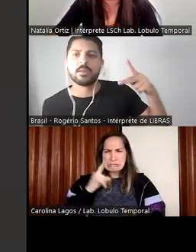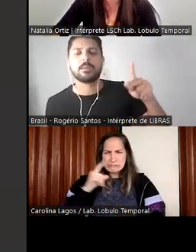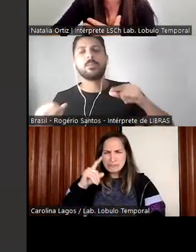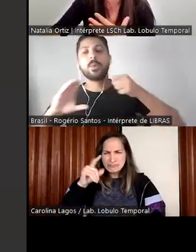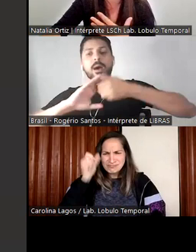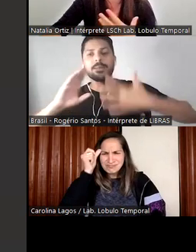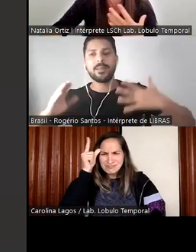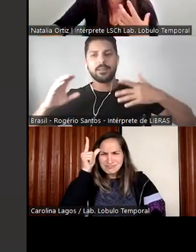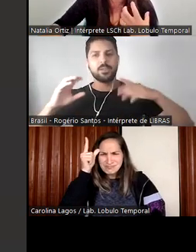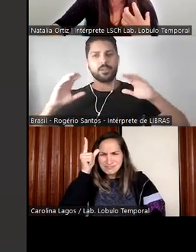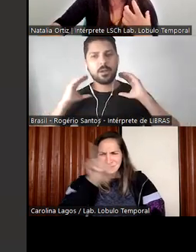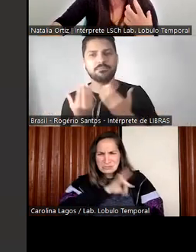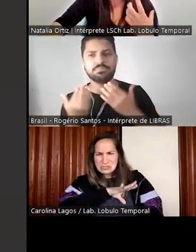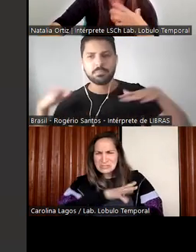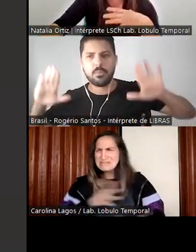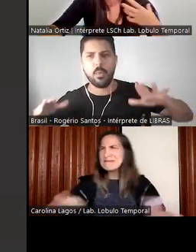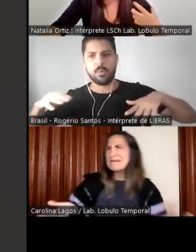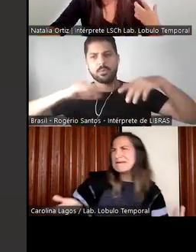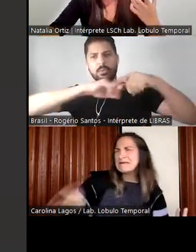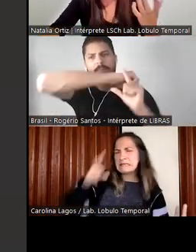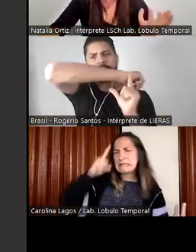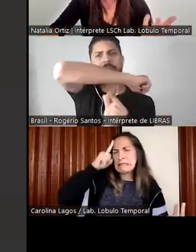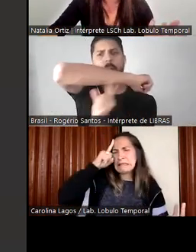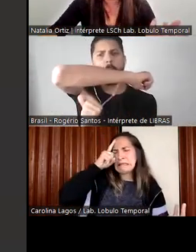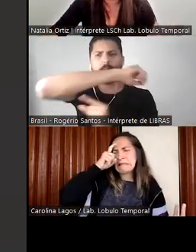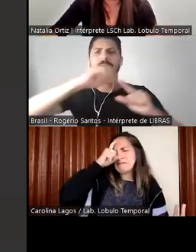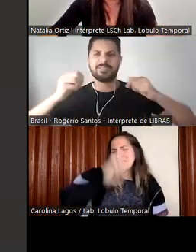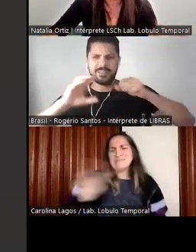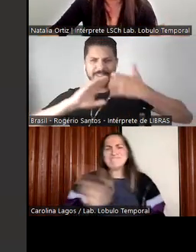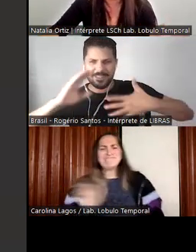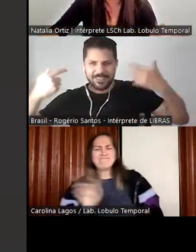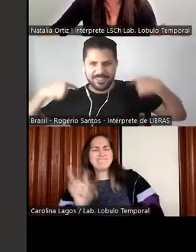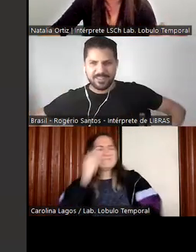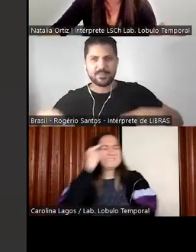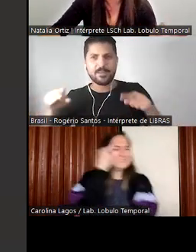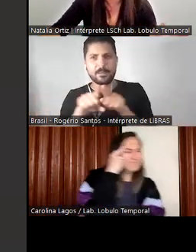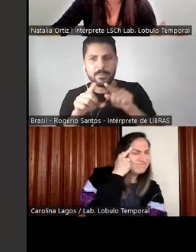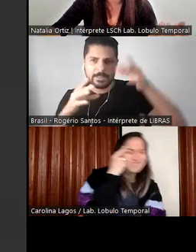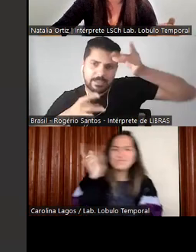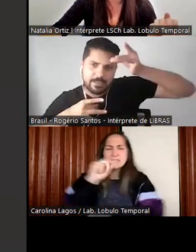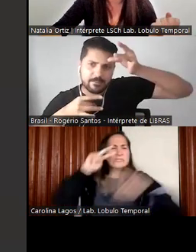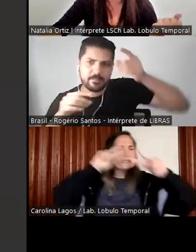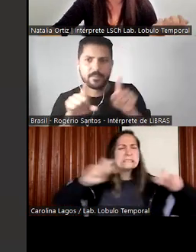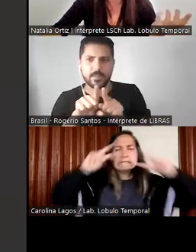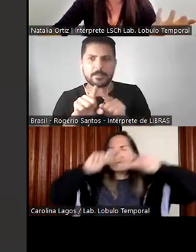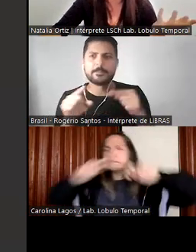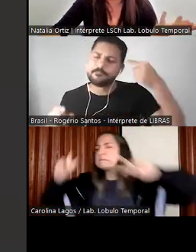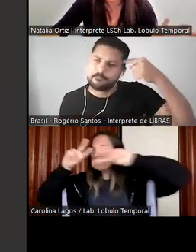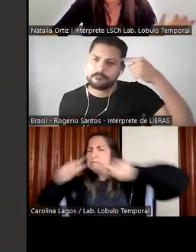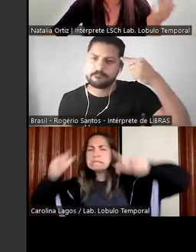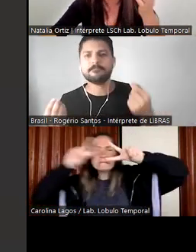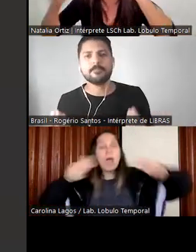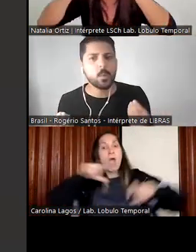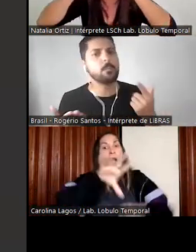del cóndor, y los niños a lo mejor, si culturalmente no conocen el ave, sería completamente, o sea,